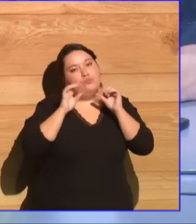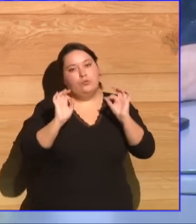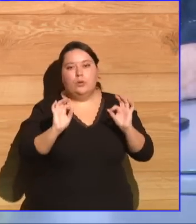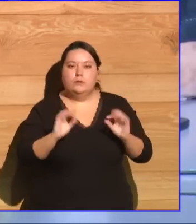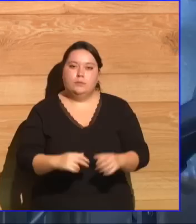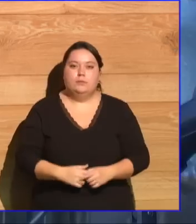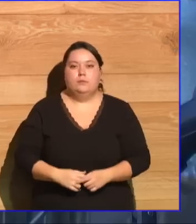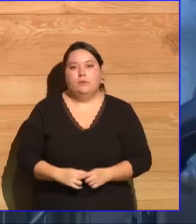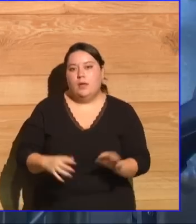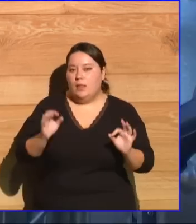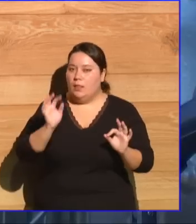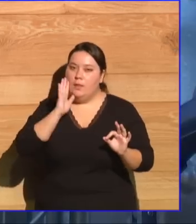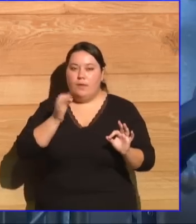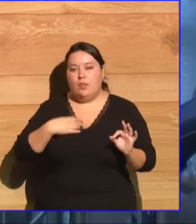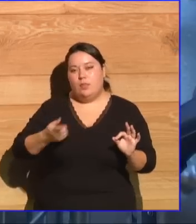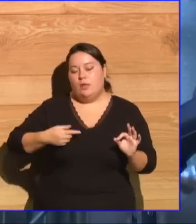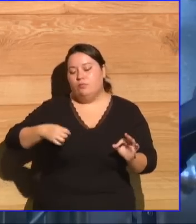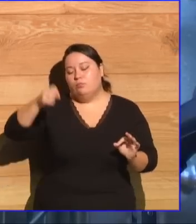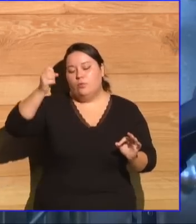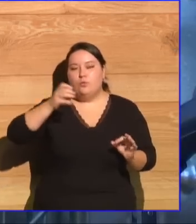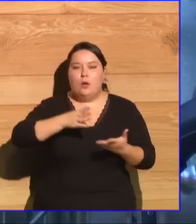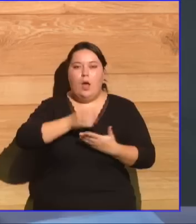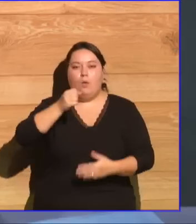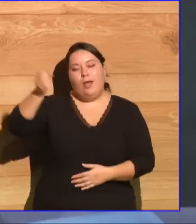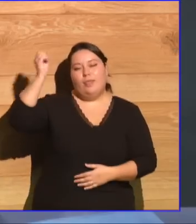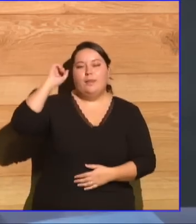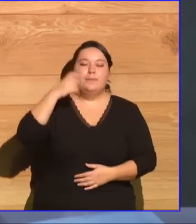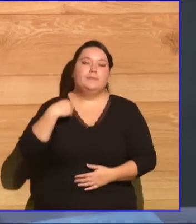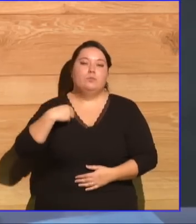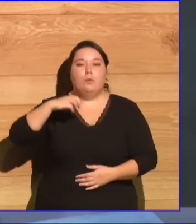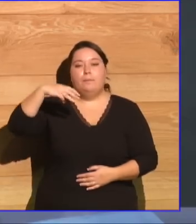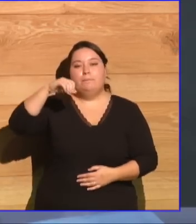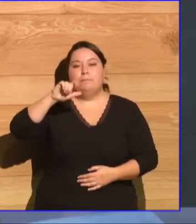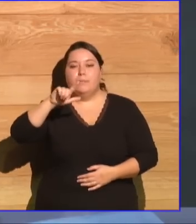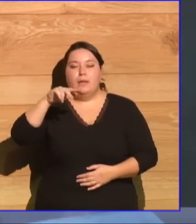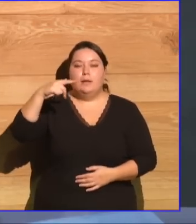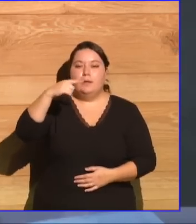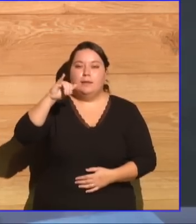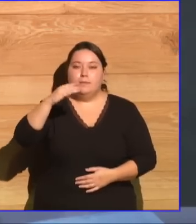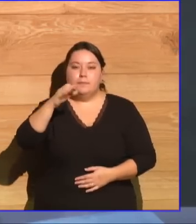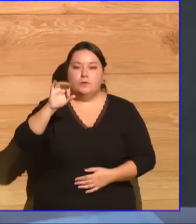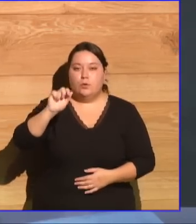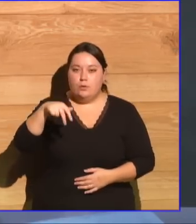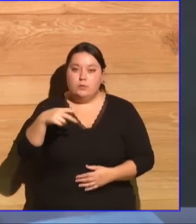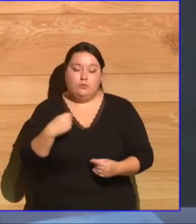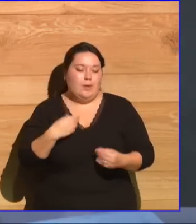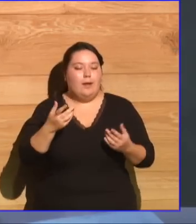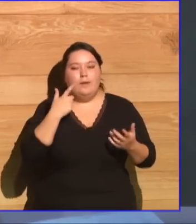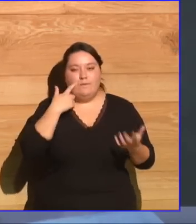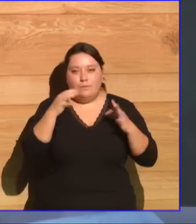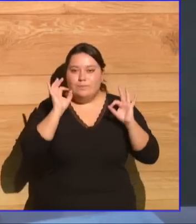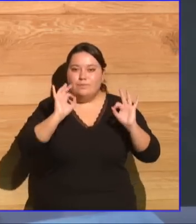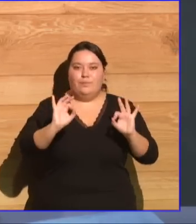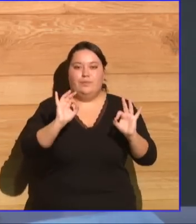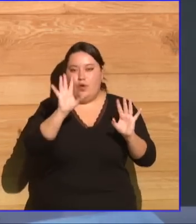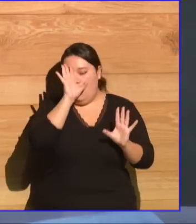Claro, por otro y yo lado- me echo una botella de agua por la cabeza. Esas cosas que hace Mel Gibson, por ejemplo, no las puede hacer Harrison Ford. Mel Gibson es una enorme estrella,